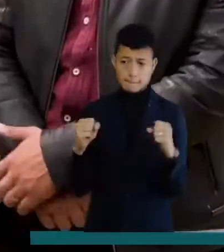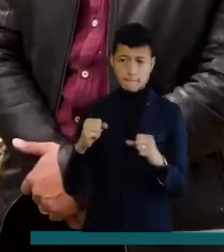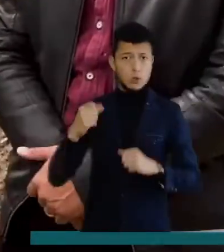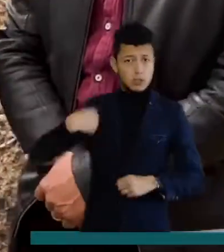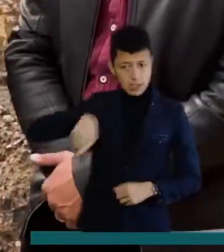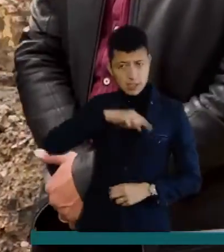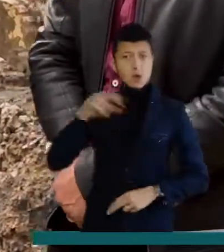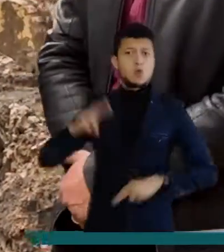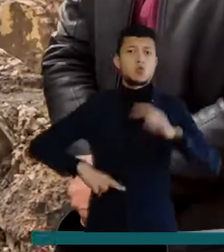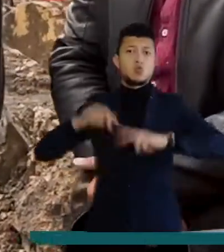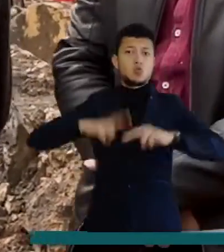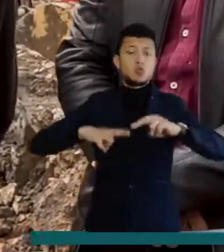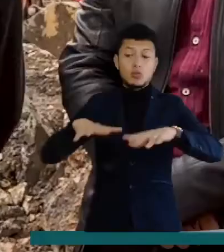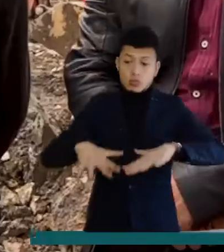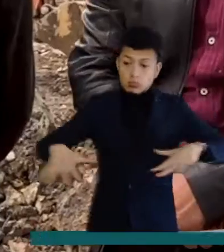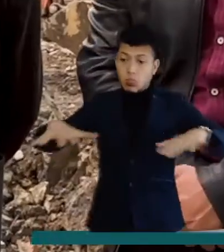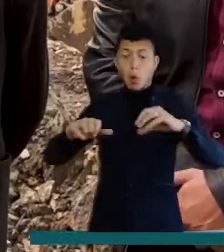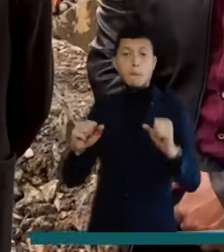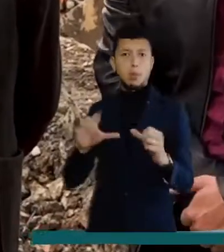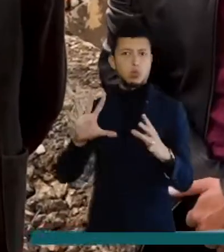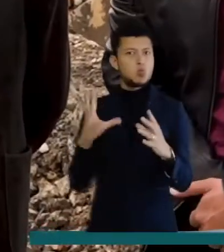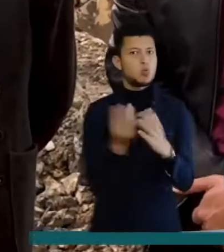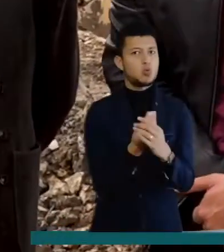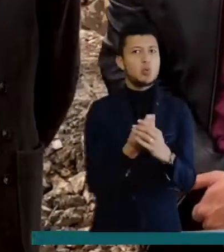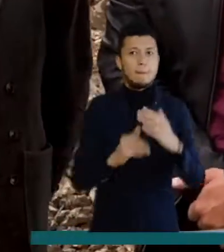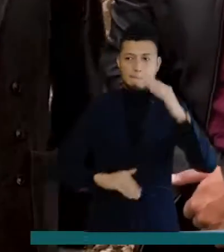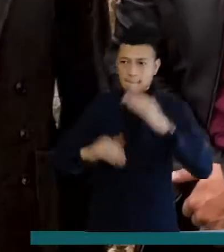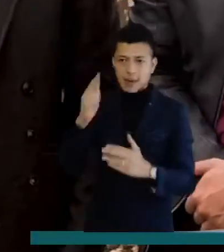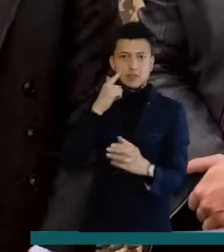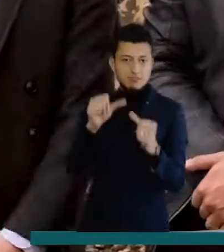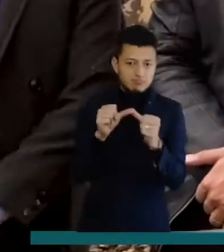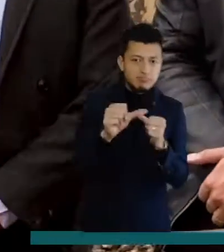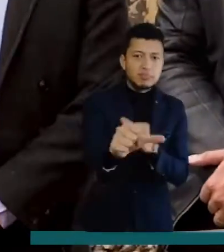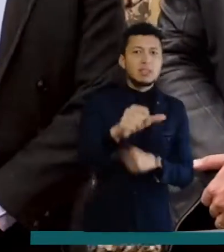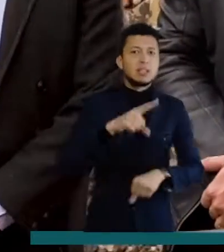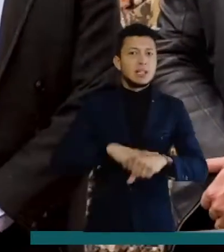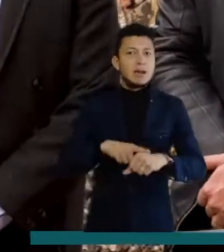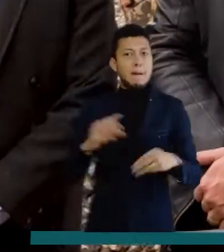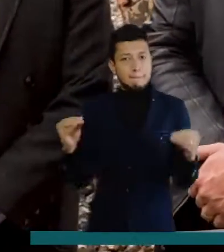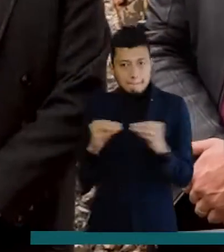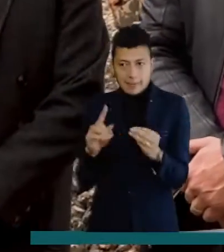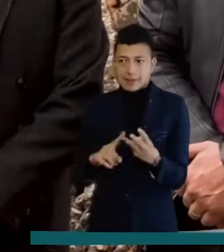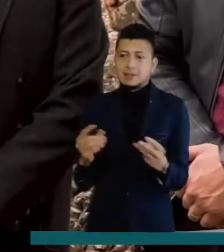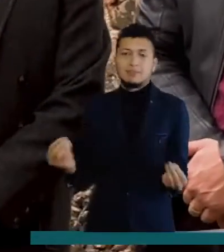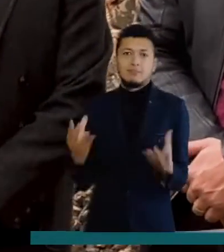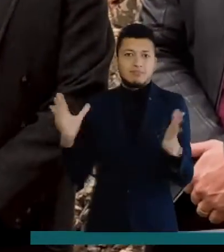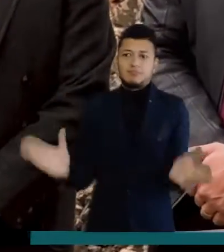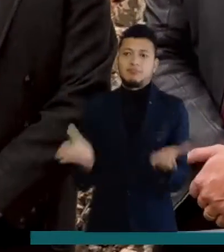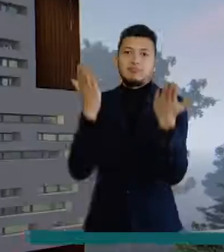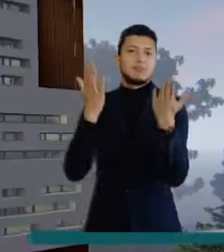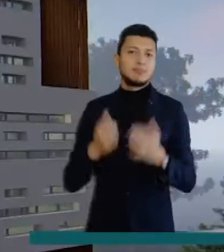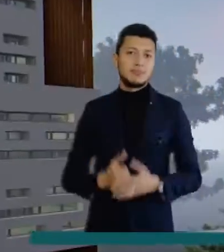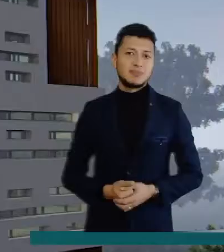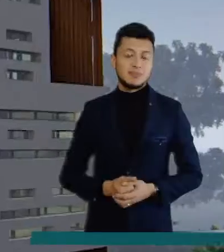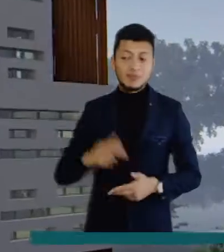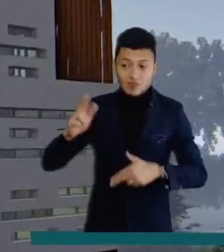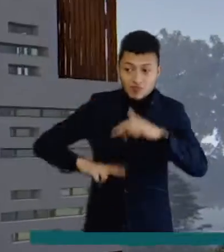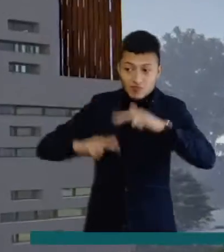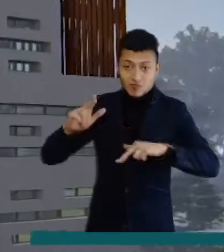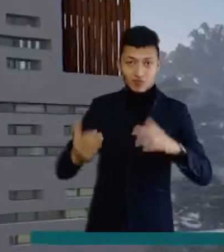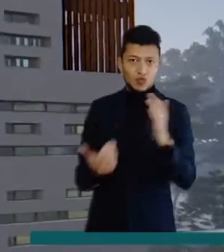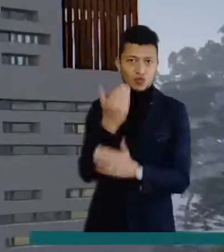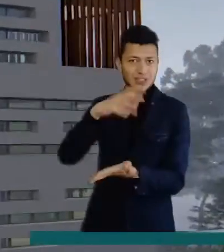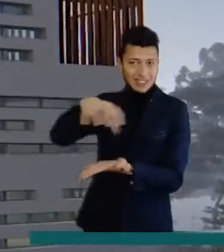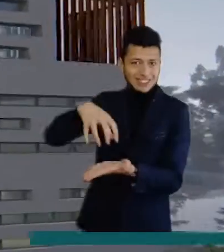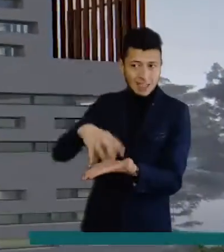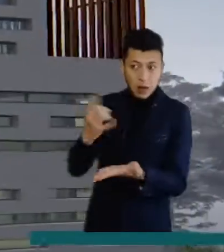Bogotá que estamos construyendo, con un territorio más incluyente, más sostenible y adicionalmente revitalizado. La construcción